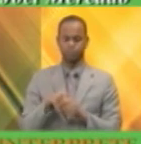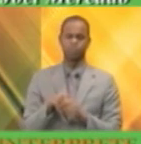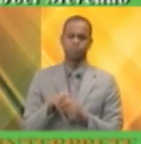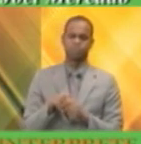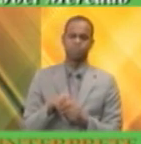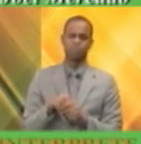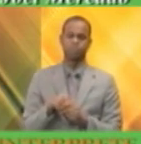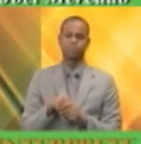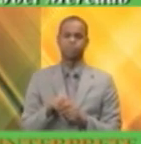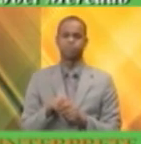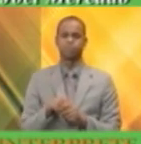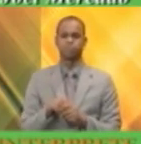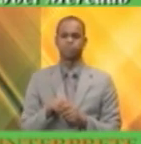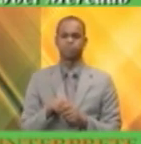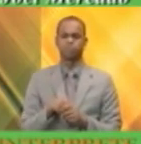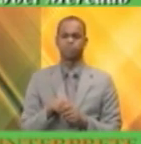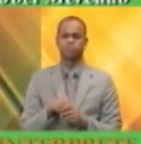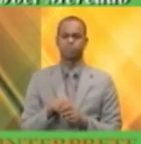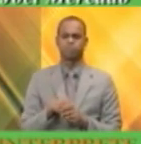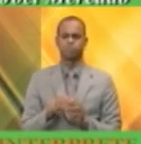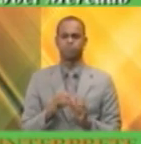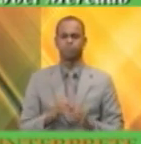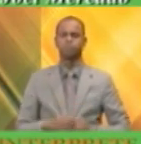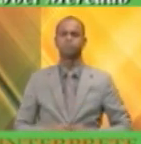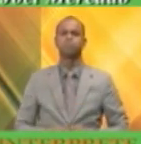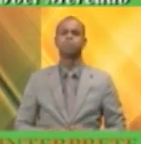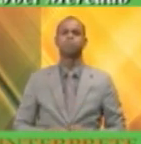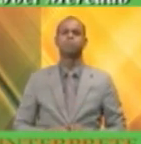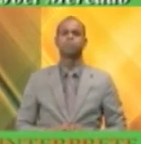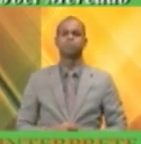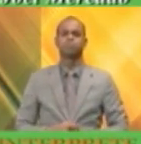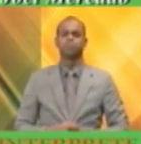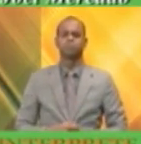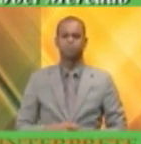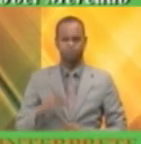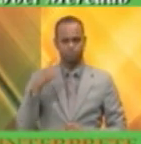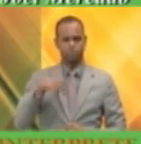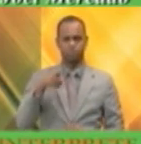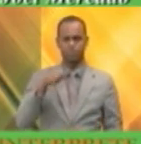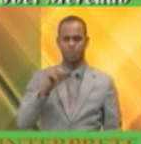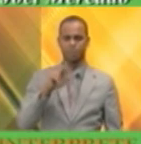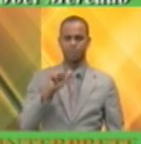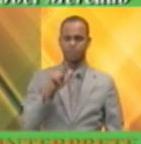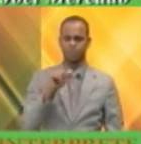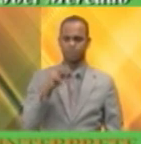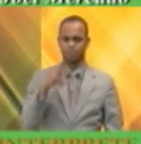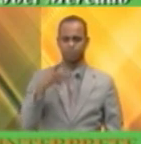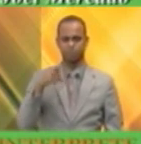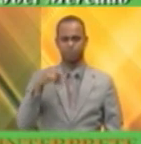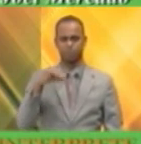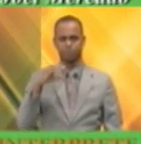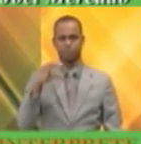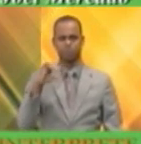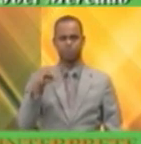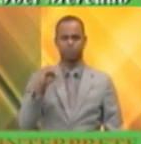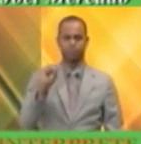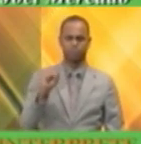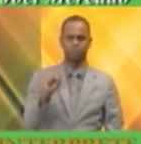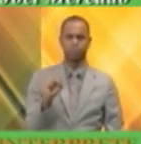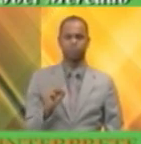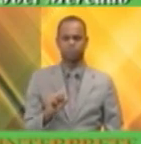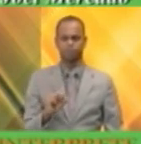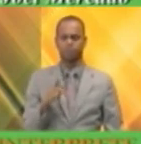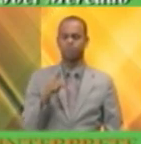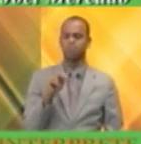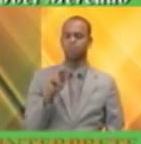Son deportistas. Exacto. Desde luego, uh-huh. Paralímpicos también. Claro, paralímpicos. Para deportistas, podríamos